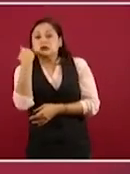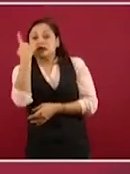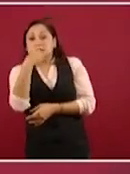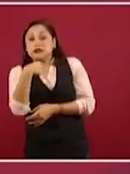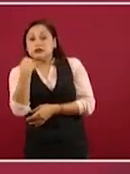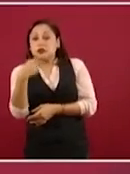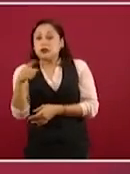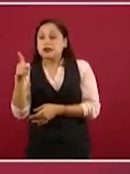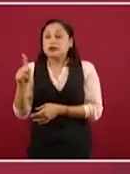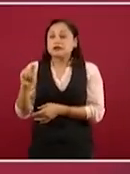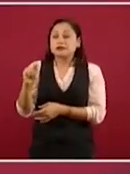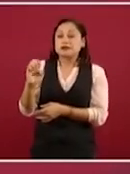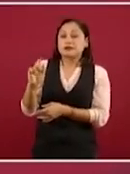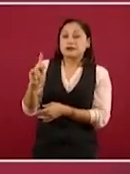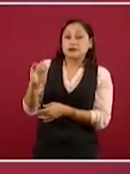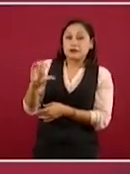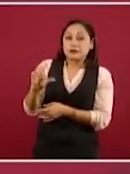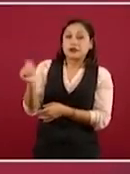Tepic.